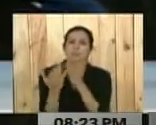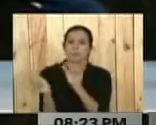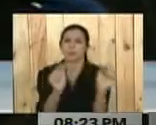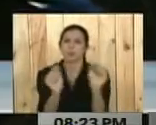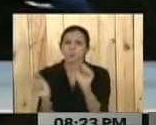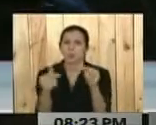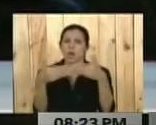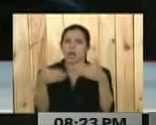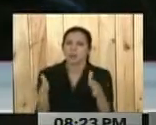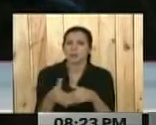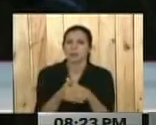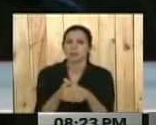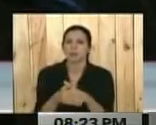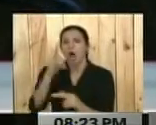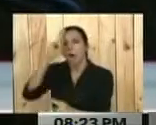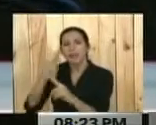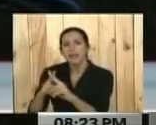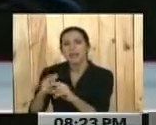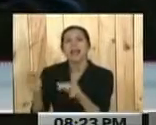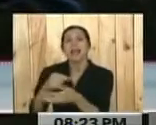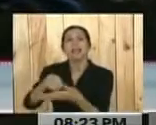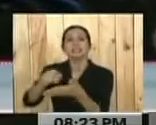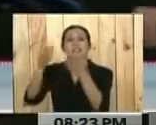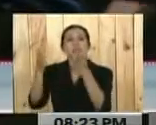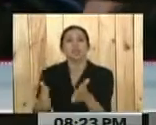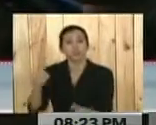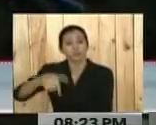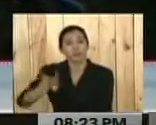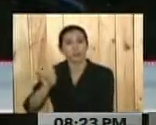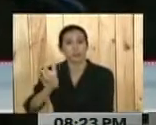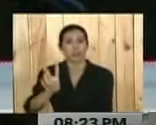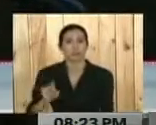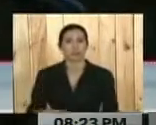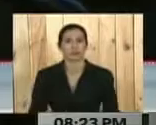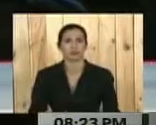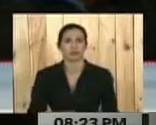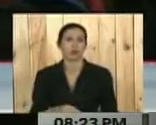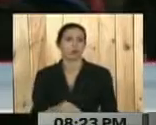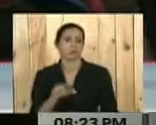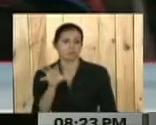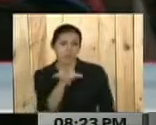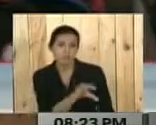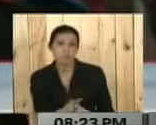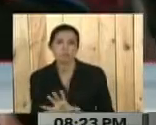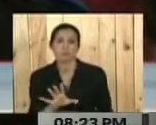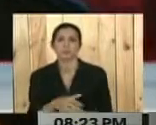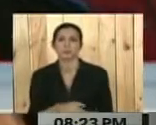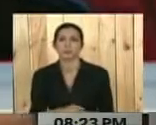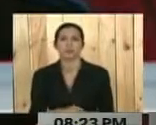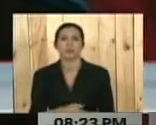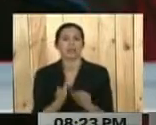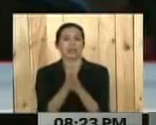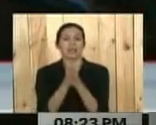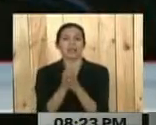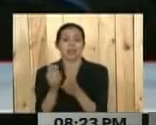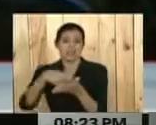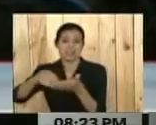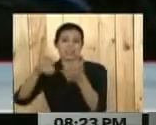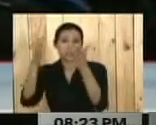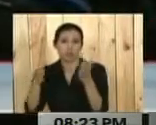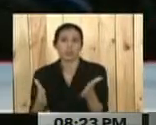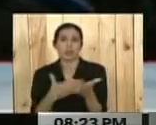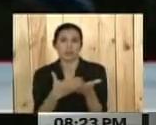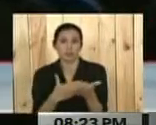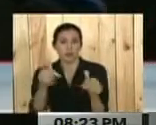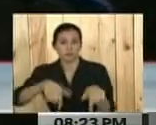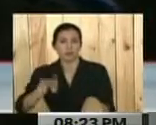los escritores locales, que es quizá la singularidad de esta edición, escritores locales que, bueno, tienen un peso